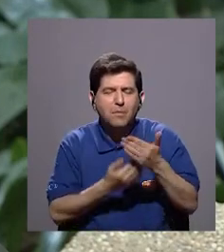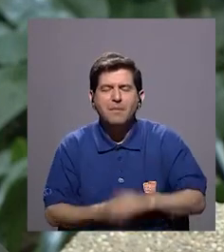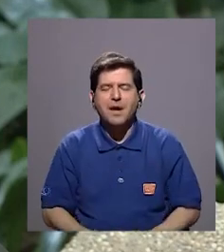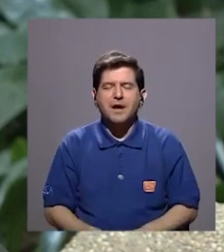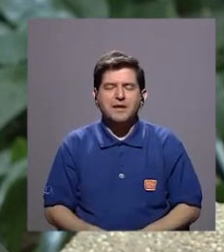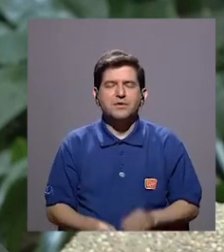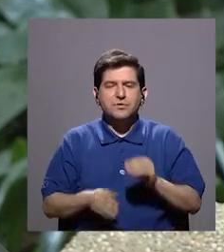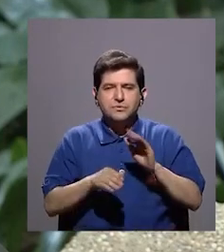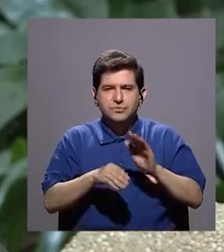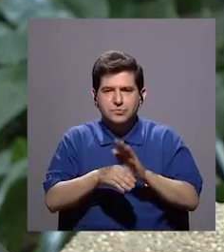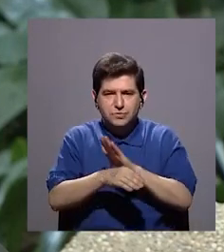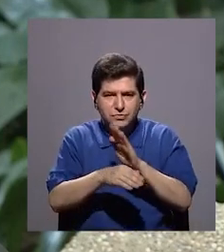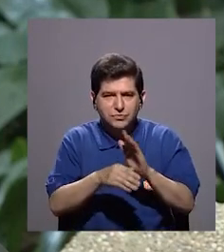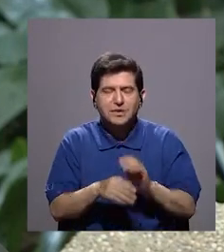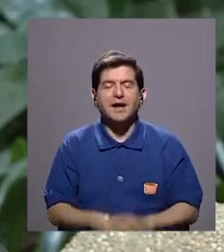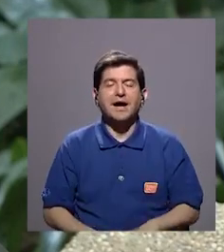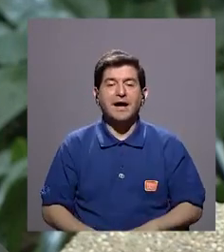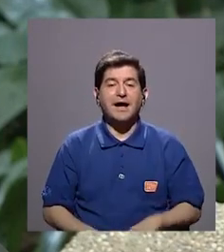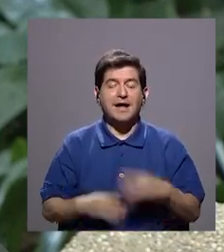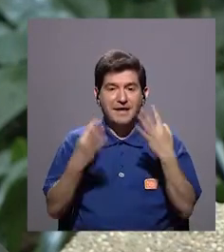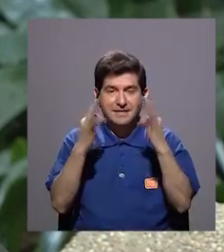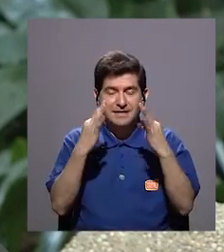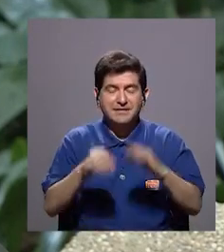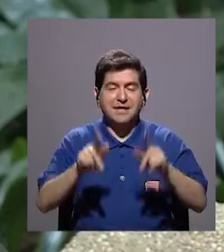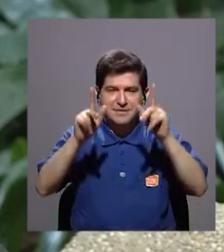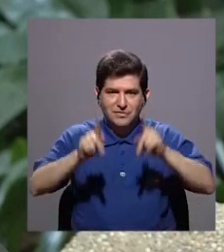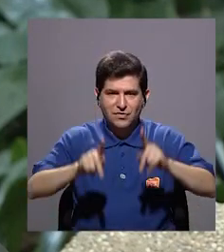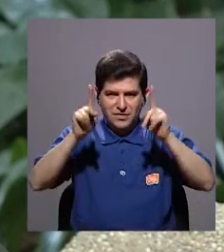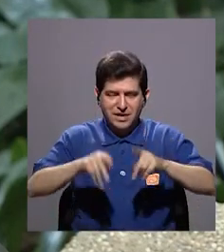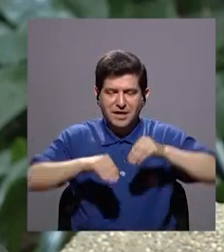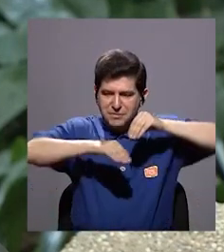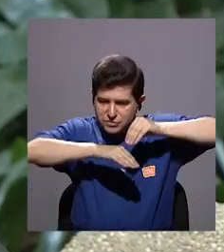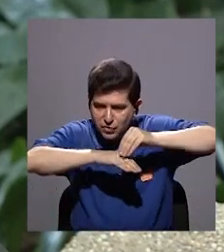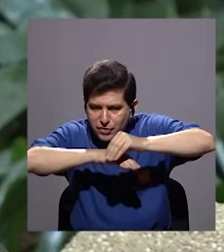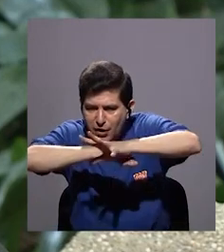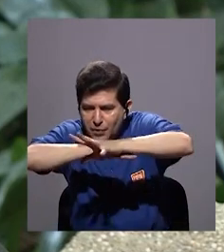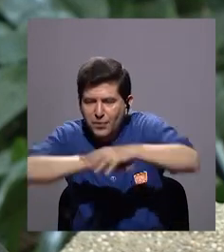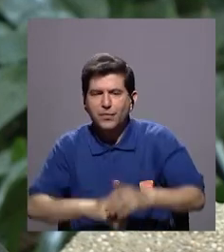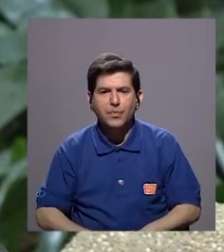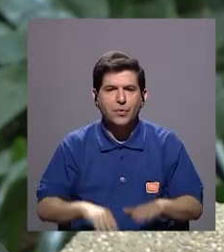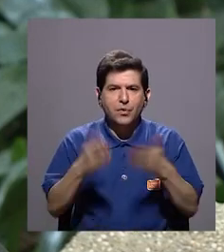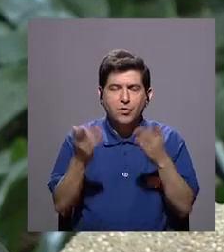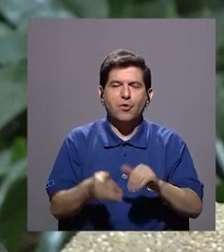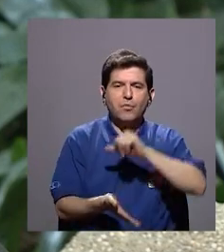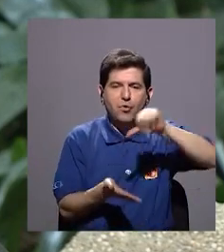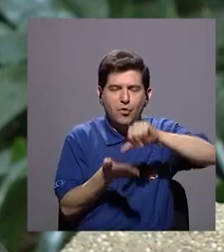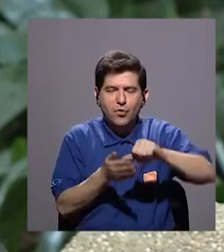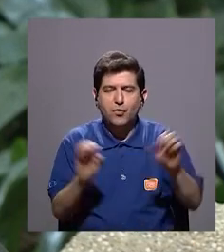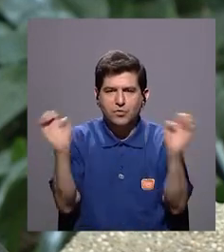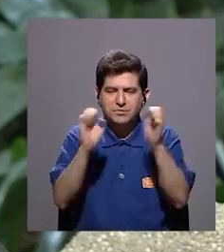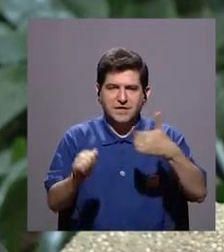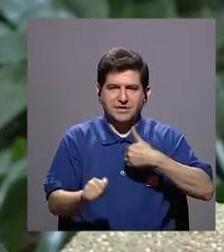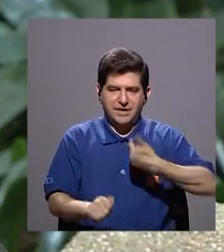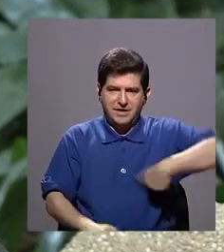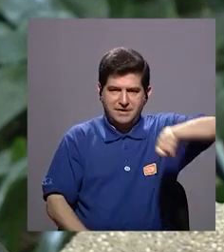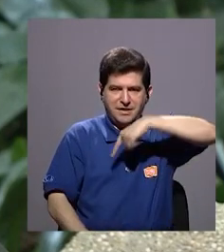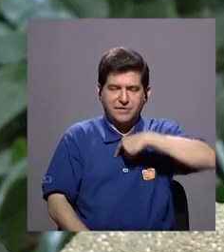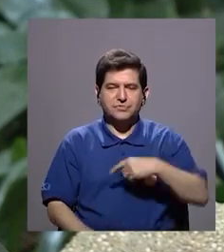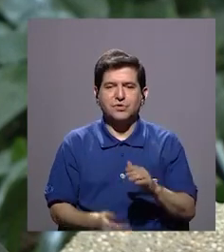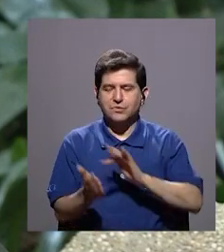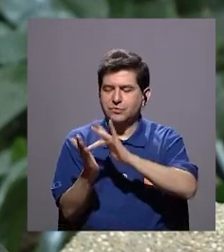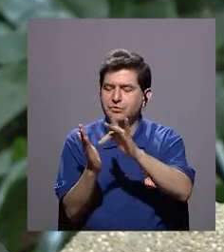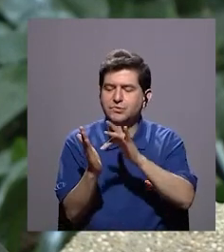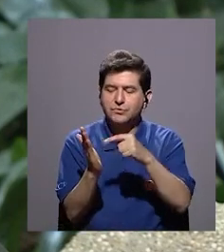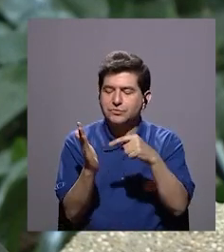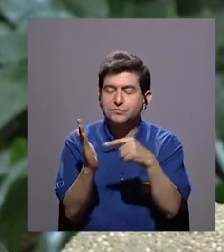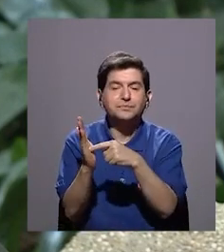la energía a través del reikiista, el terapeuta en Reiki, a través de un centro energético que tenemos nosotros en la palma